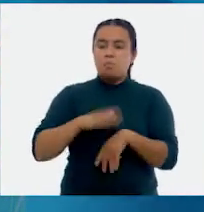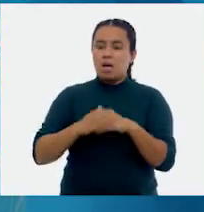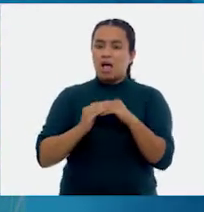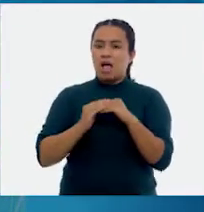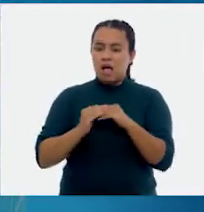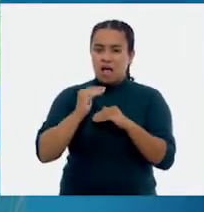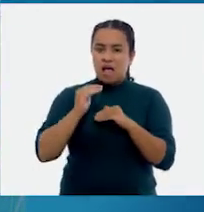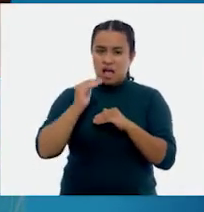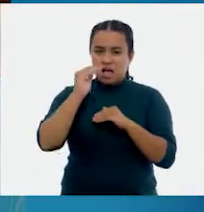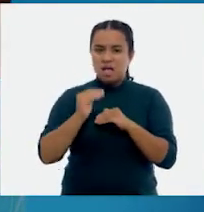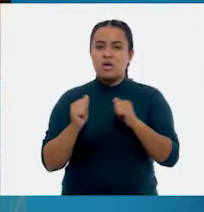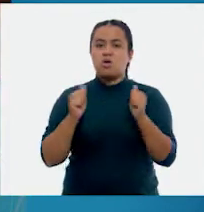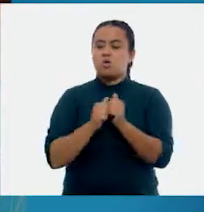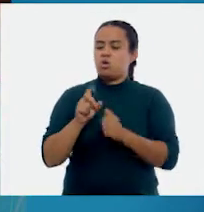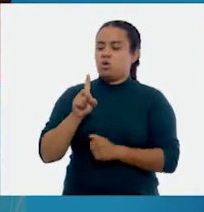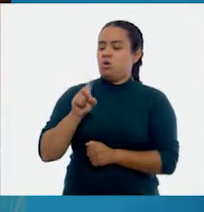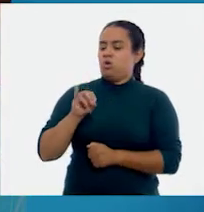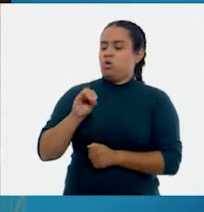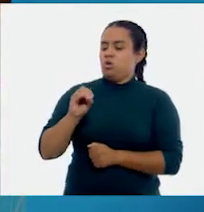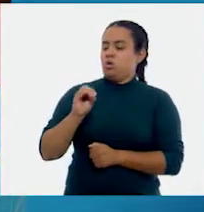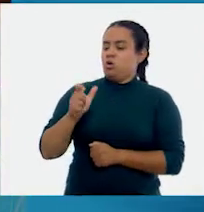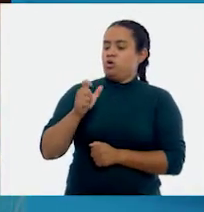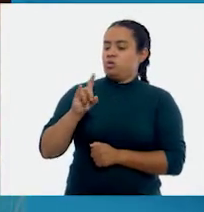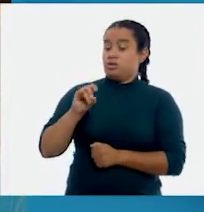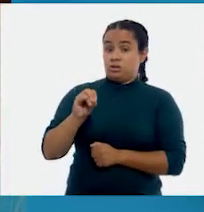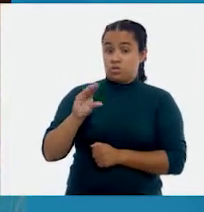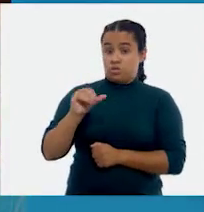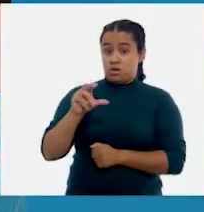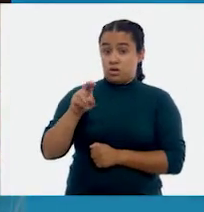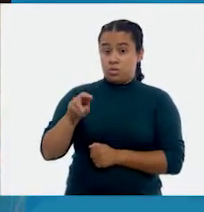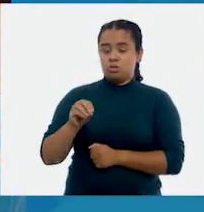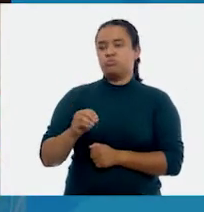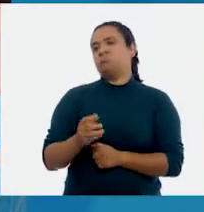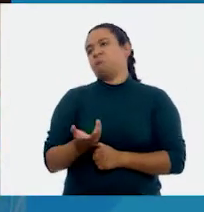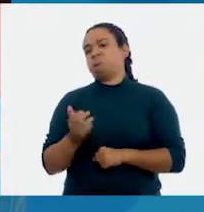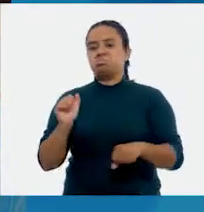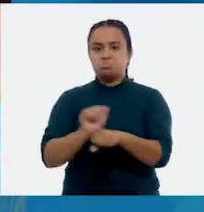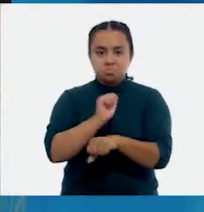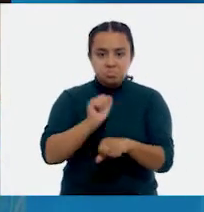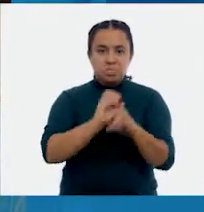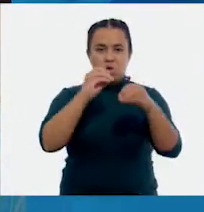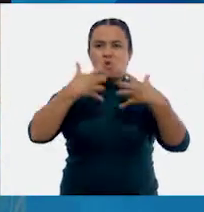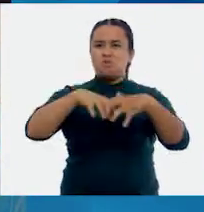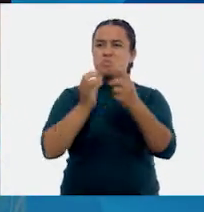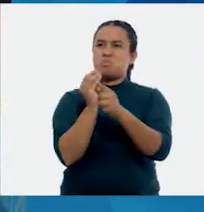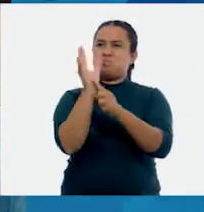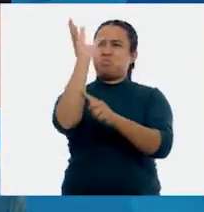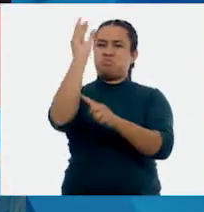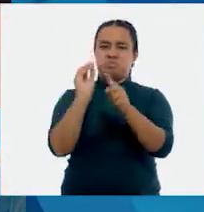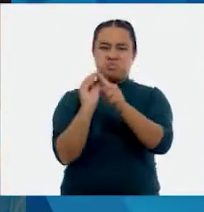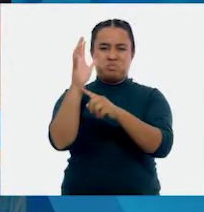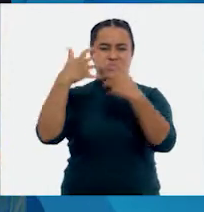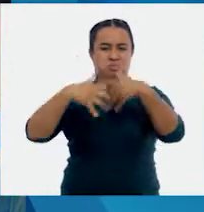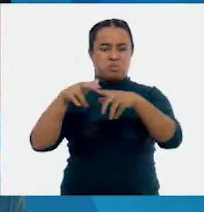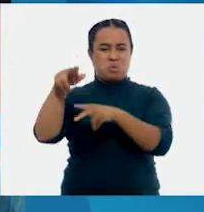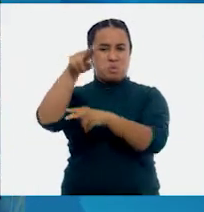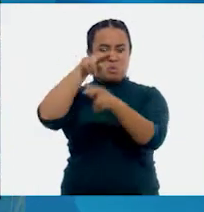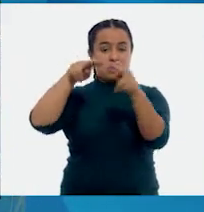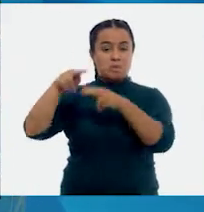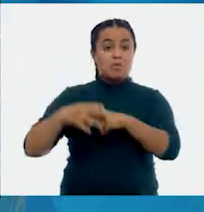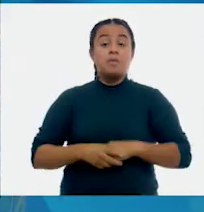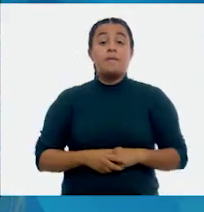de las emisiones del dióxido de carbono, ya sea por los automóviles o la industria, y su concentración en la